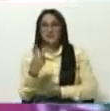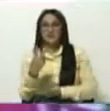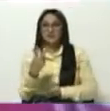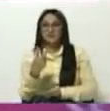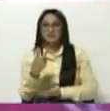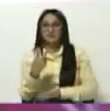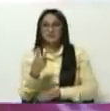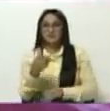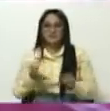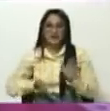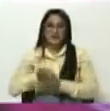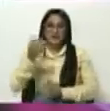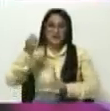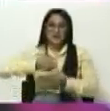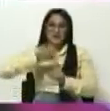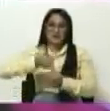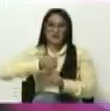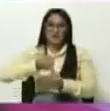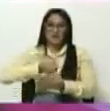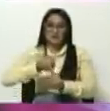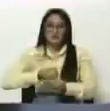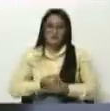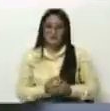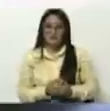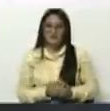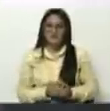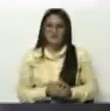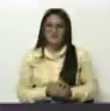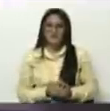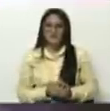E irnos a la batalla